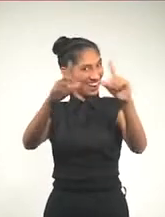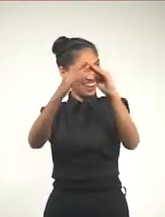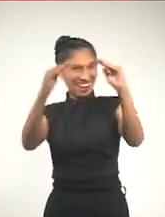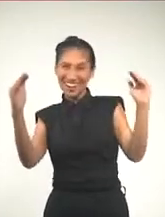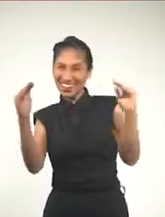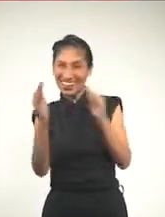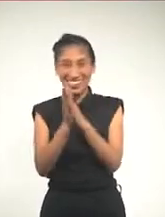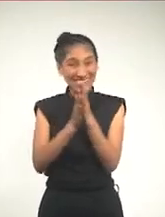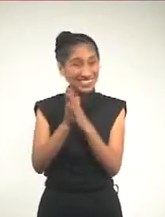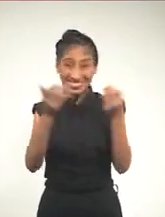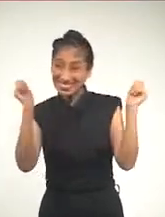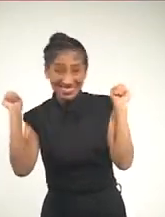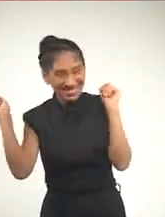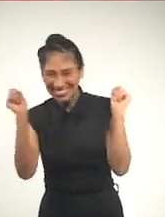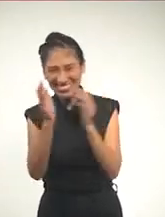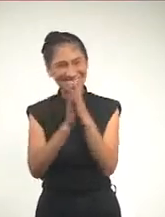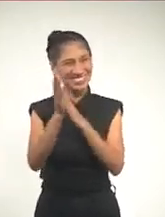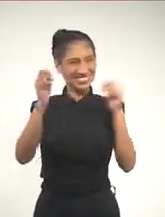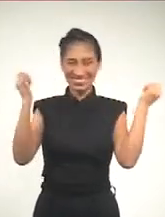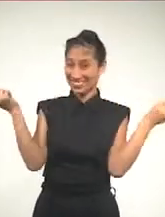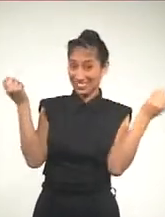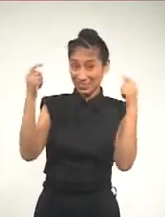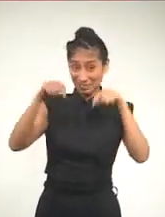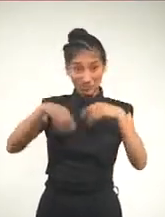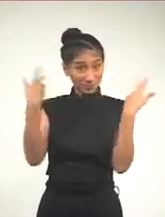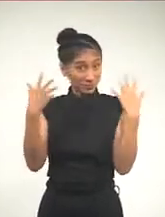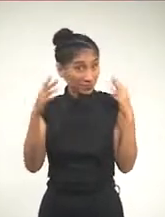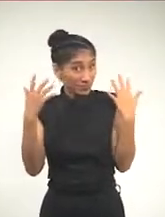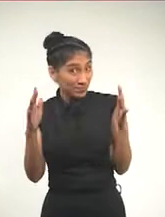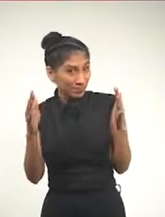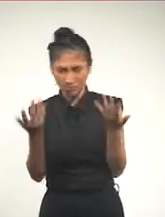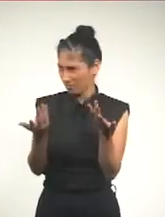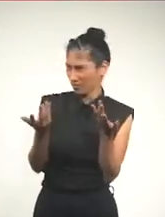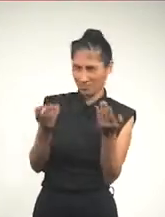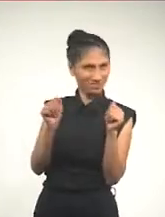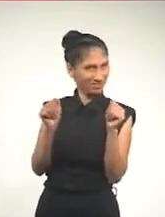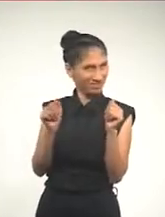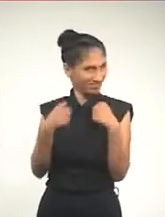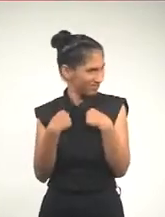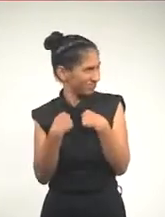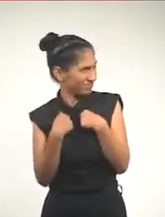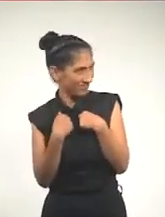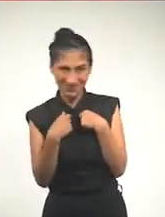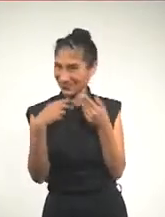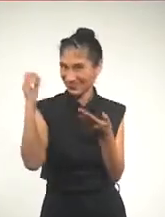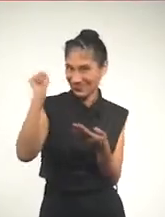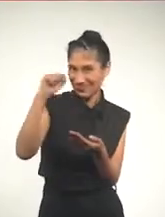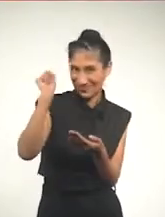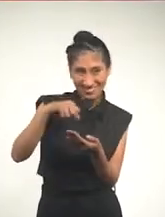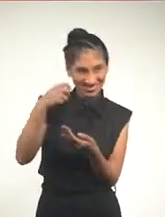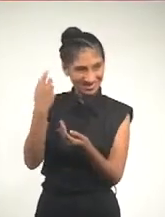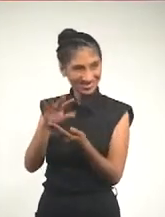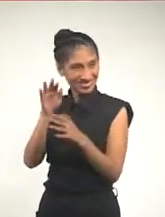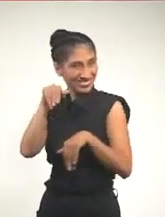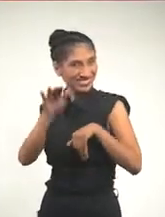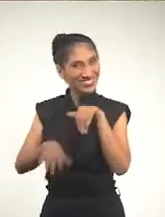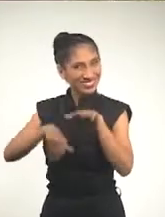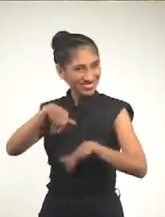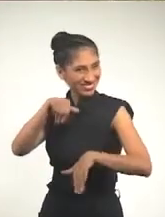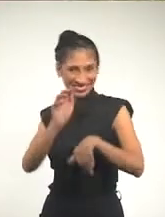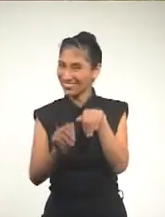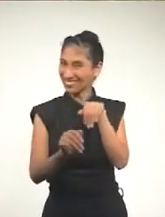desde casa. ¡Sí! ¿Estás listo? ¡Ay! ¡Te lo digo bailando!